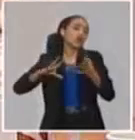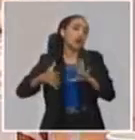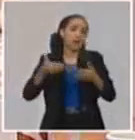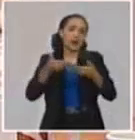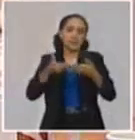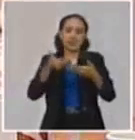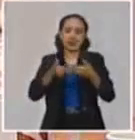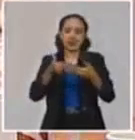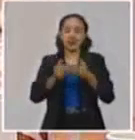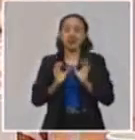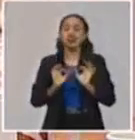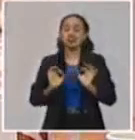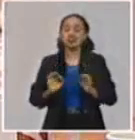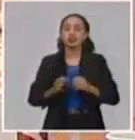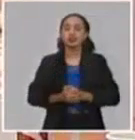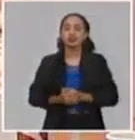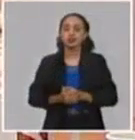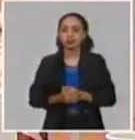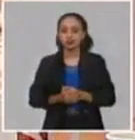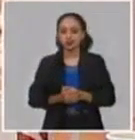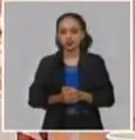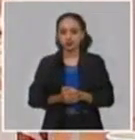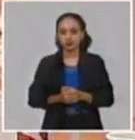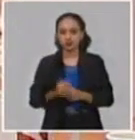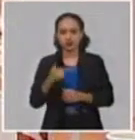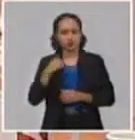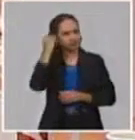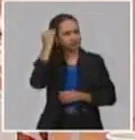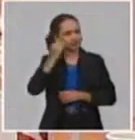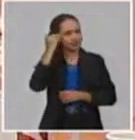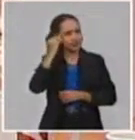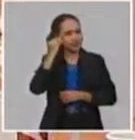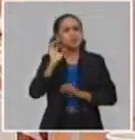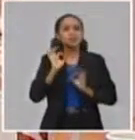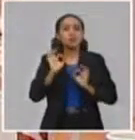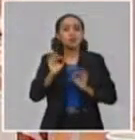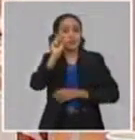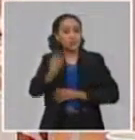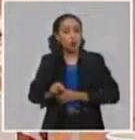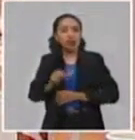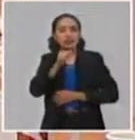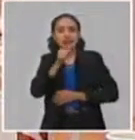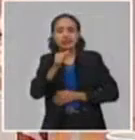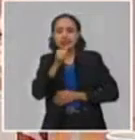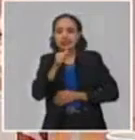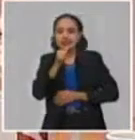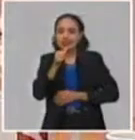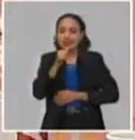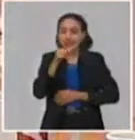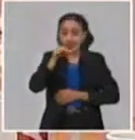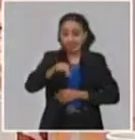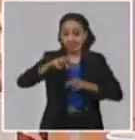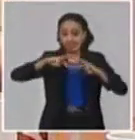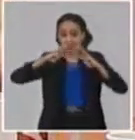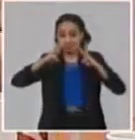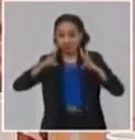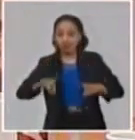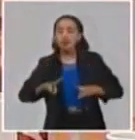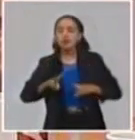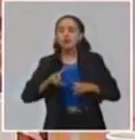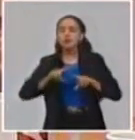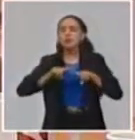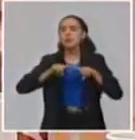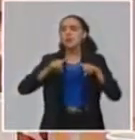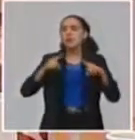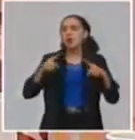empresarial y así. Yo creo que la preocupación mayor que he encontrado en las redes es, bueno, ¿por qué